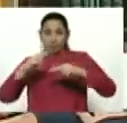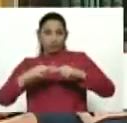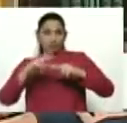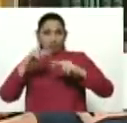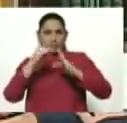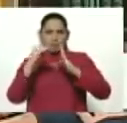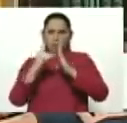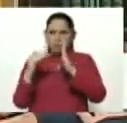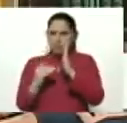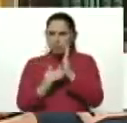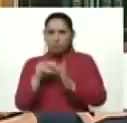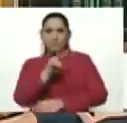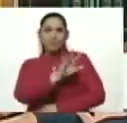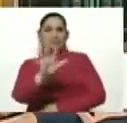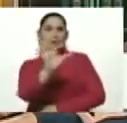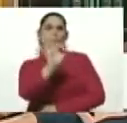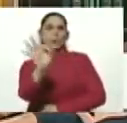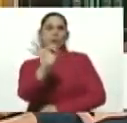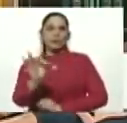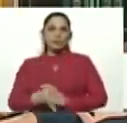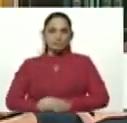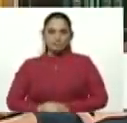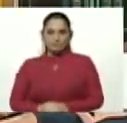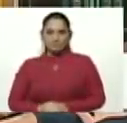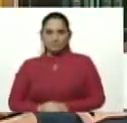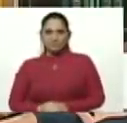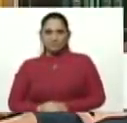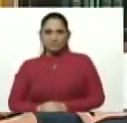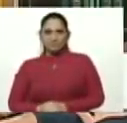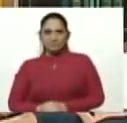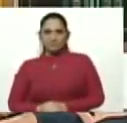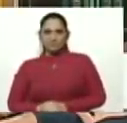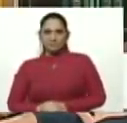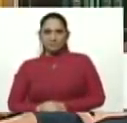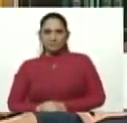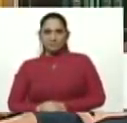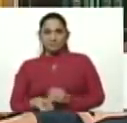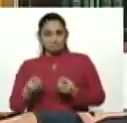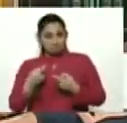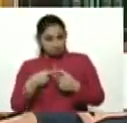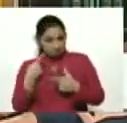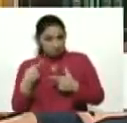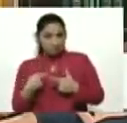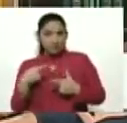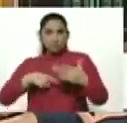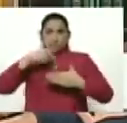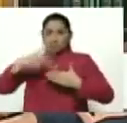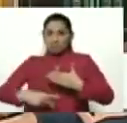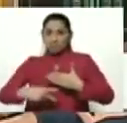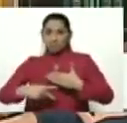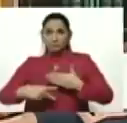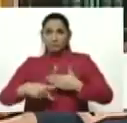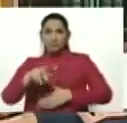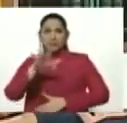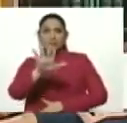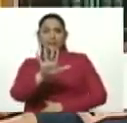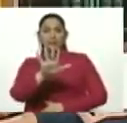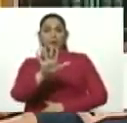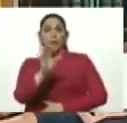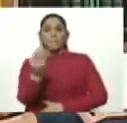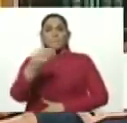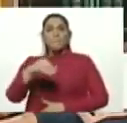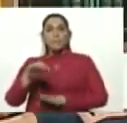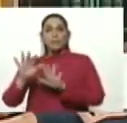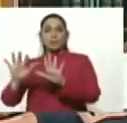bajito todavía, 25%. Así que este plan del 5 más